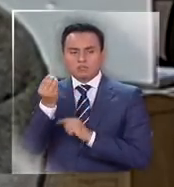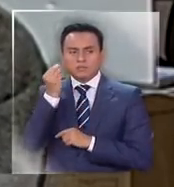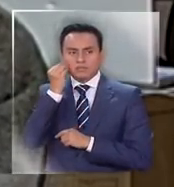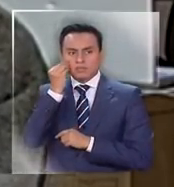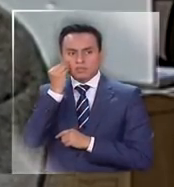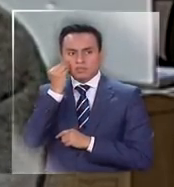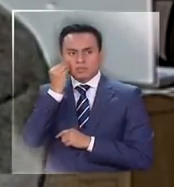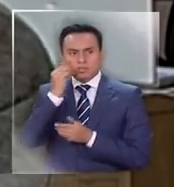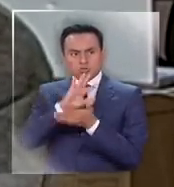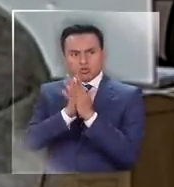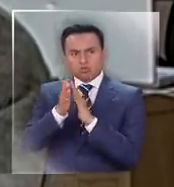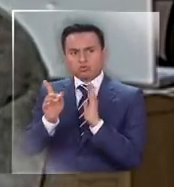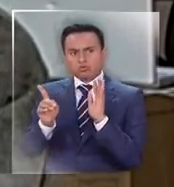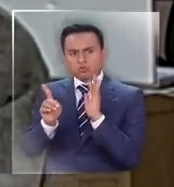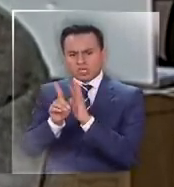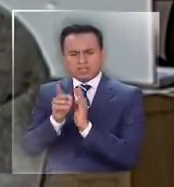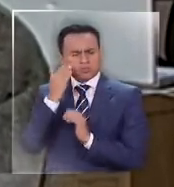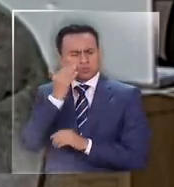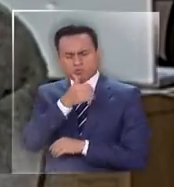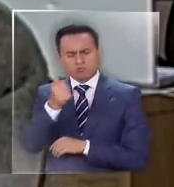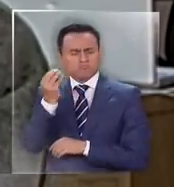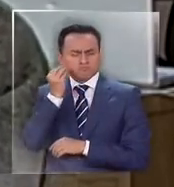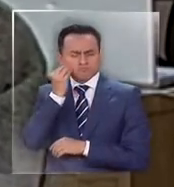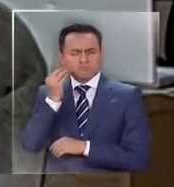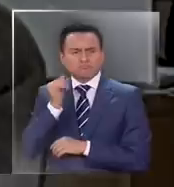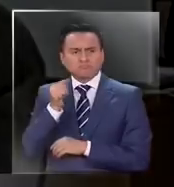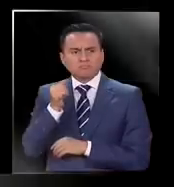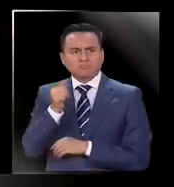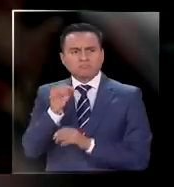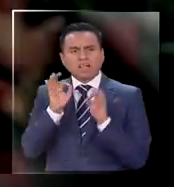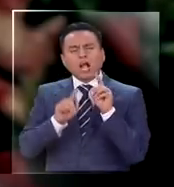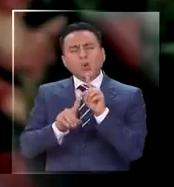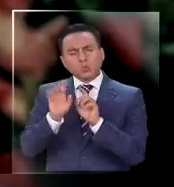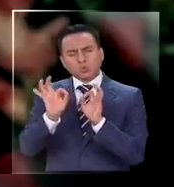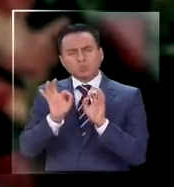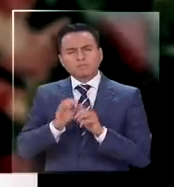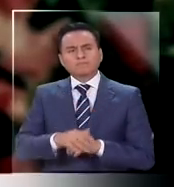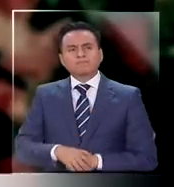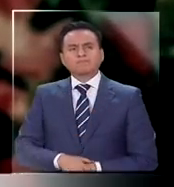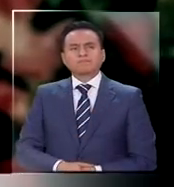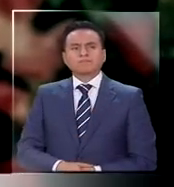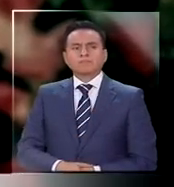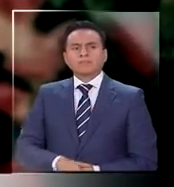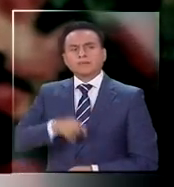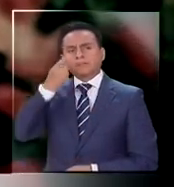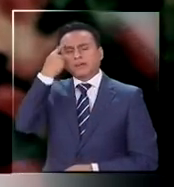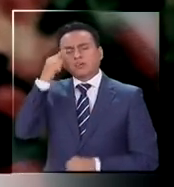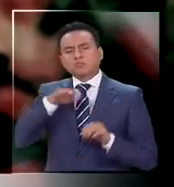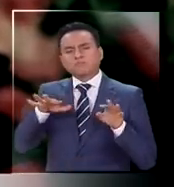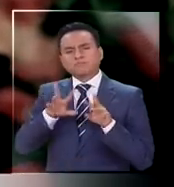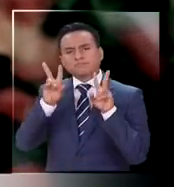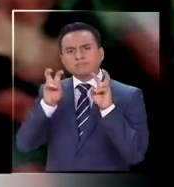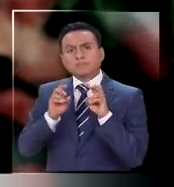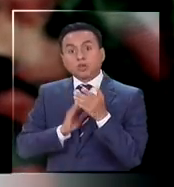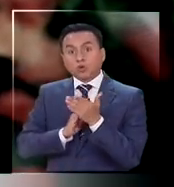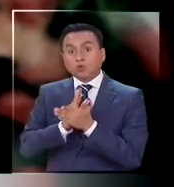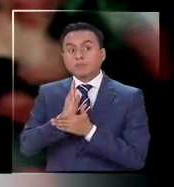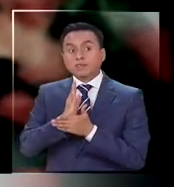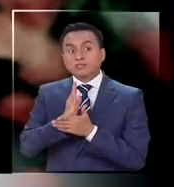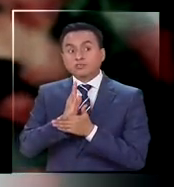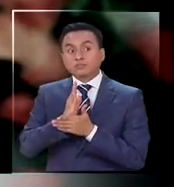¿Y todos con él? Todos con él, casi todos. Particularmente algunos. Pero se trata solo del